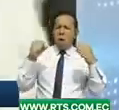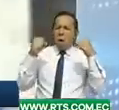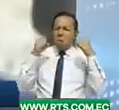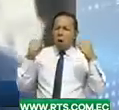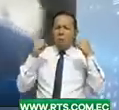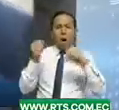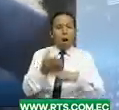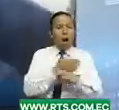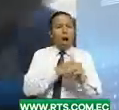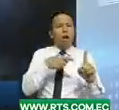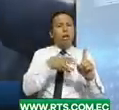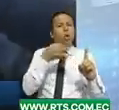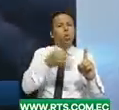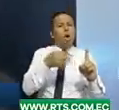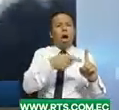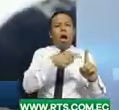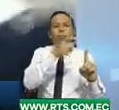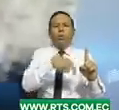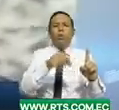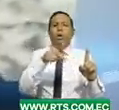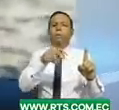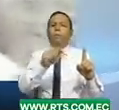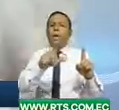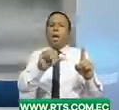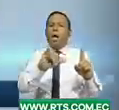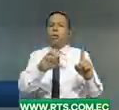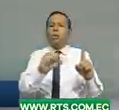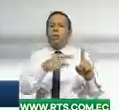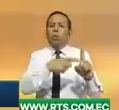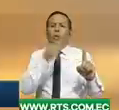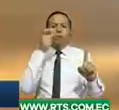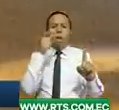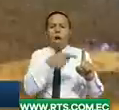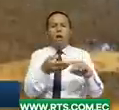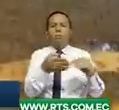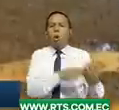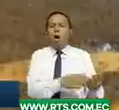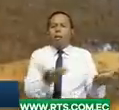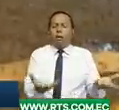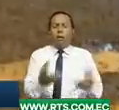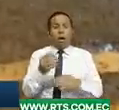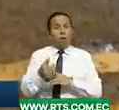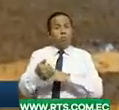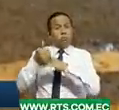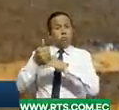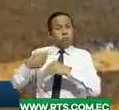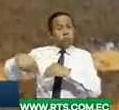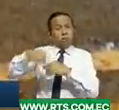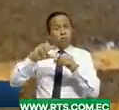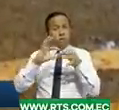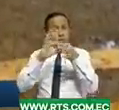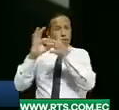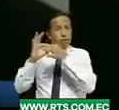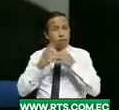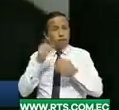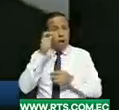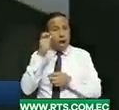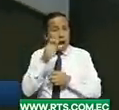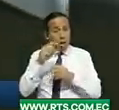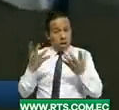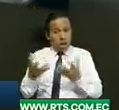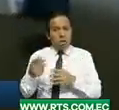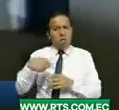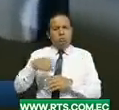Federación Latinoamericana de Fiscales condenó el delito. La ampliación de esta noticia en breve.